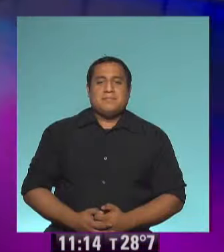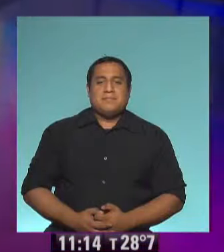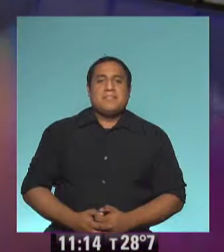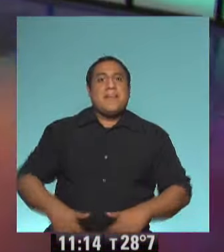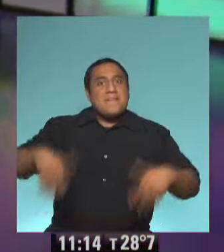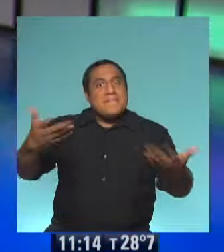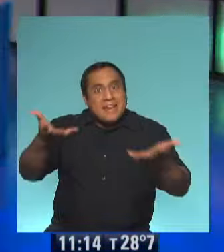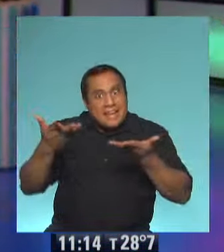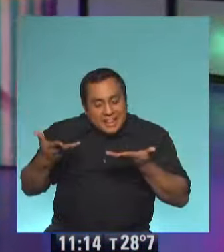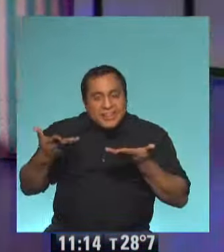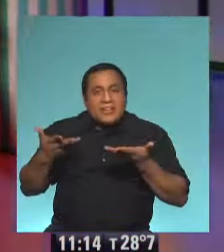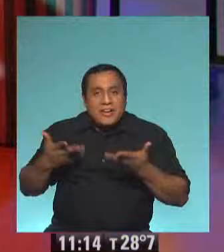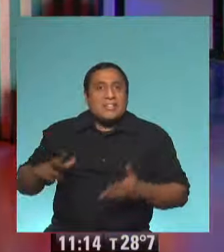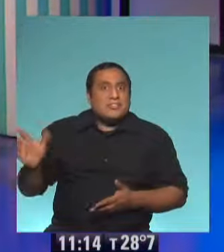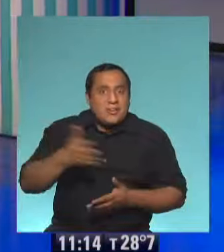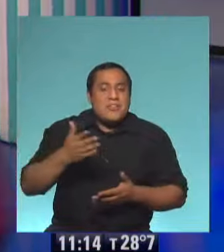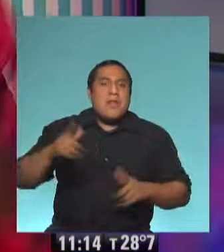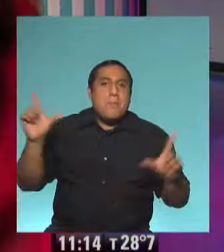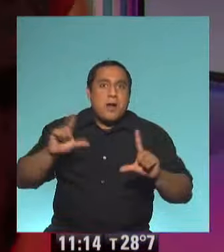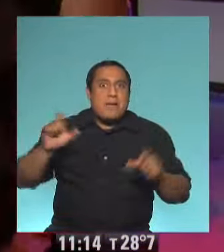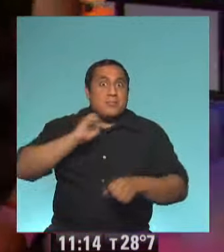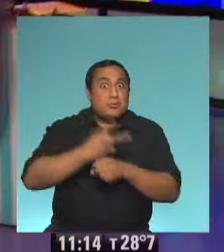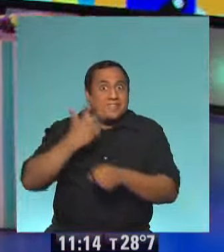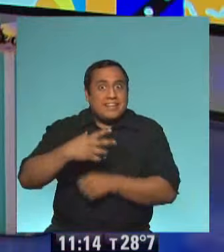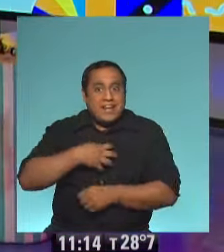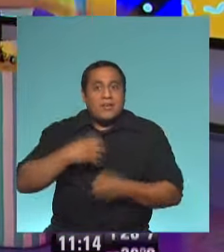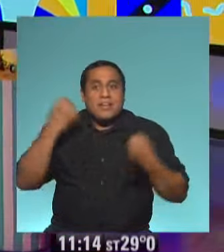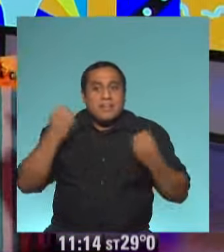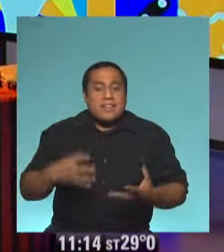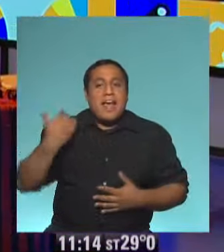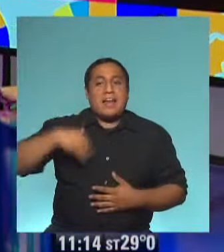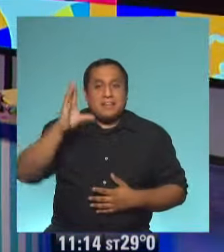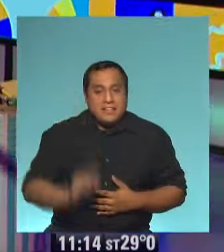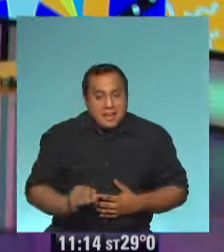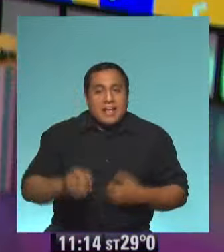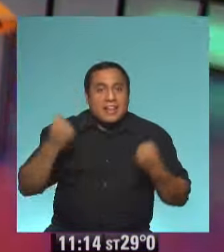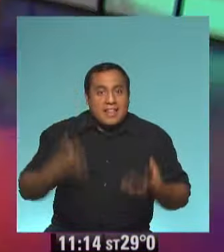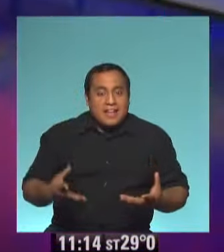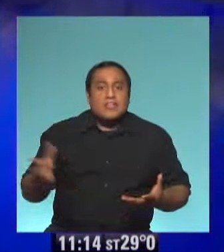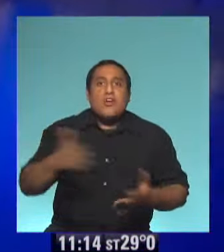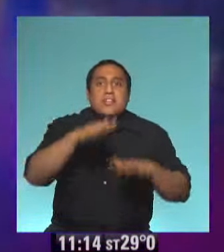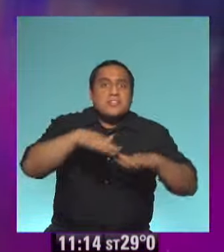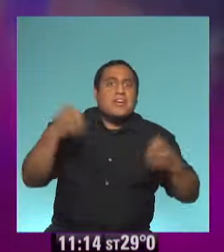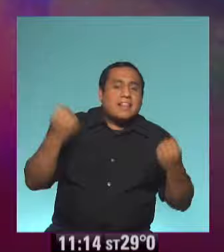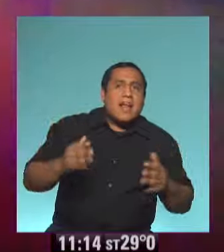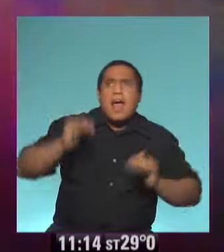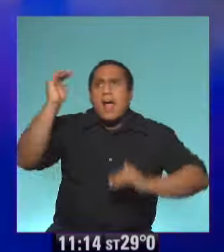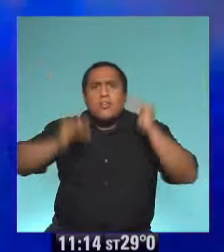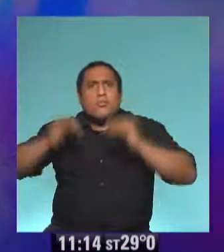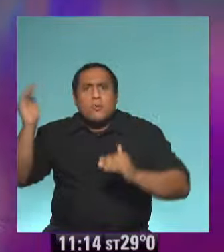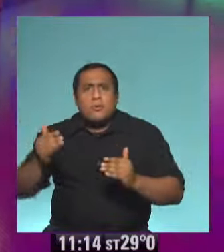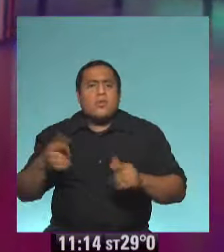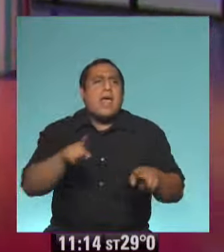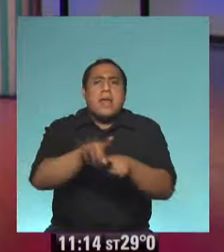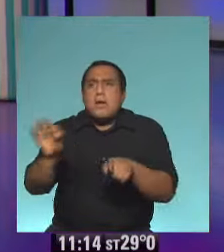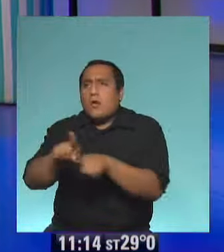me. Bienvenidos y bienvenidas a este programa de Segundito Sagrado. ¿Cómo está toda la gente de la Argentina? ¿Cómo están los chicos y las chicas, los adultos y las adultas, las